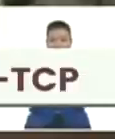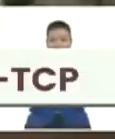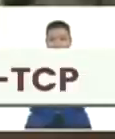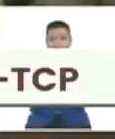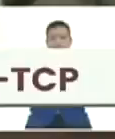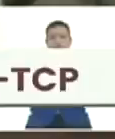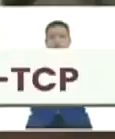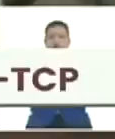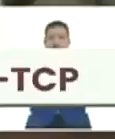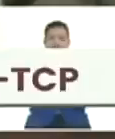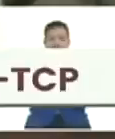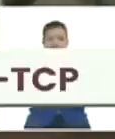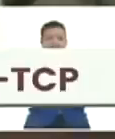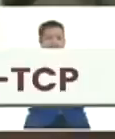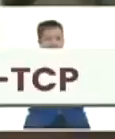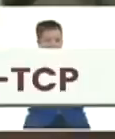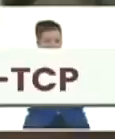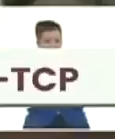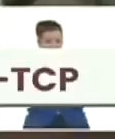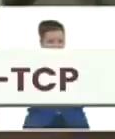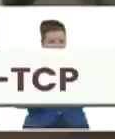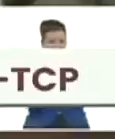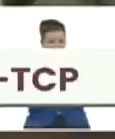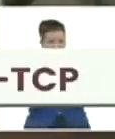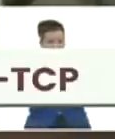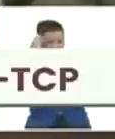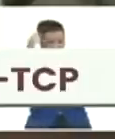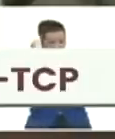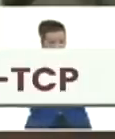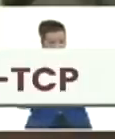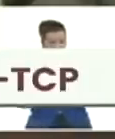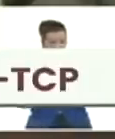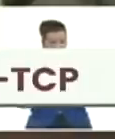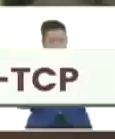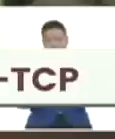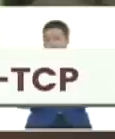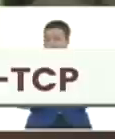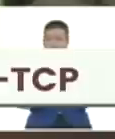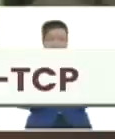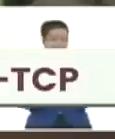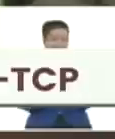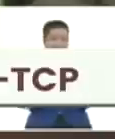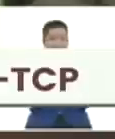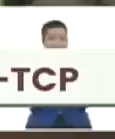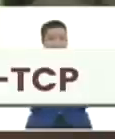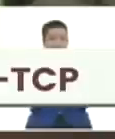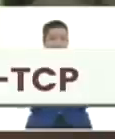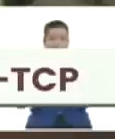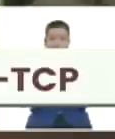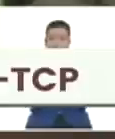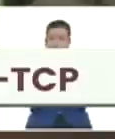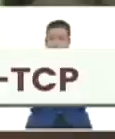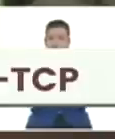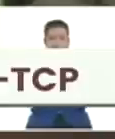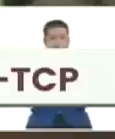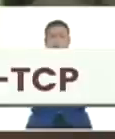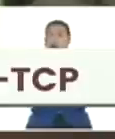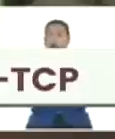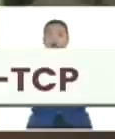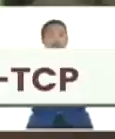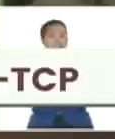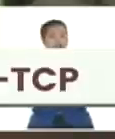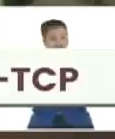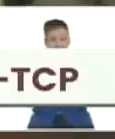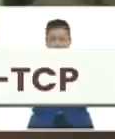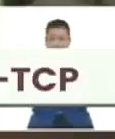a mi gobierno. No podemos hacer eso. En algún momento de nuestra vida tenemos que pararnos firmes y decir, esto es una